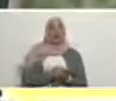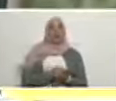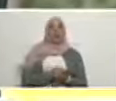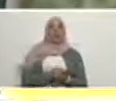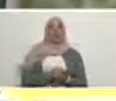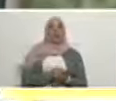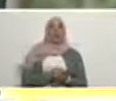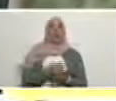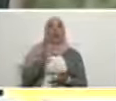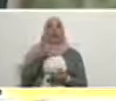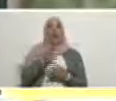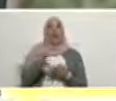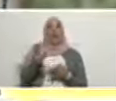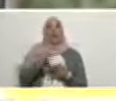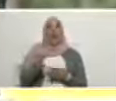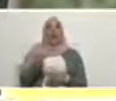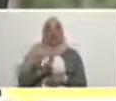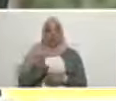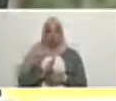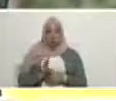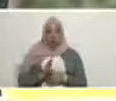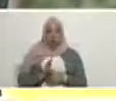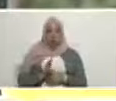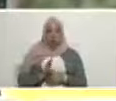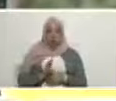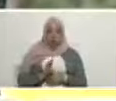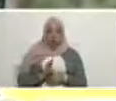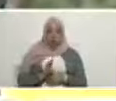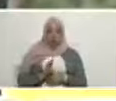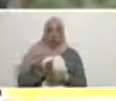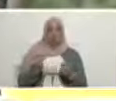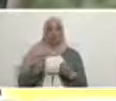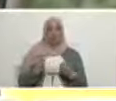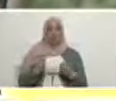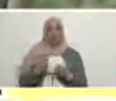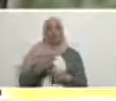esas características de Venezuela que hablan de cómo es la vida